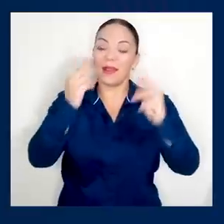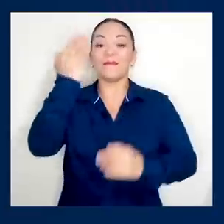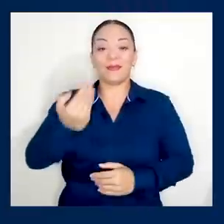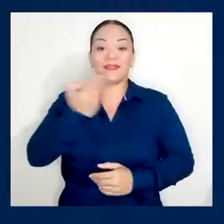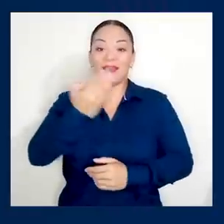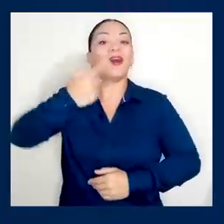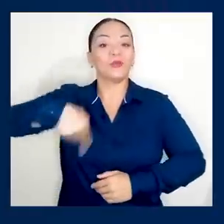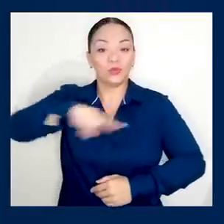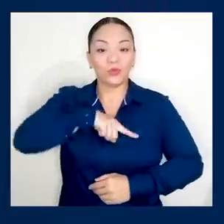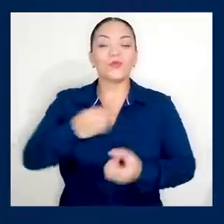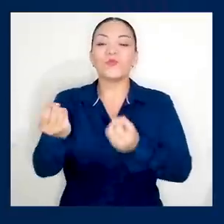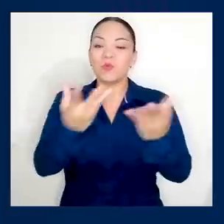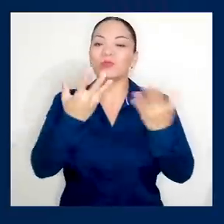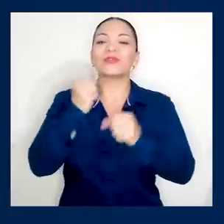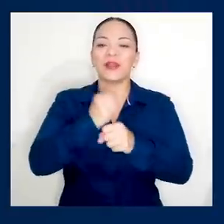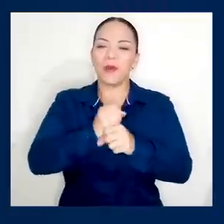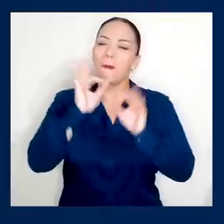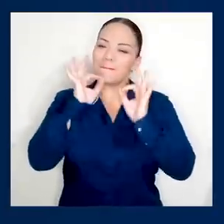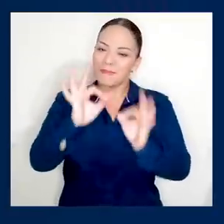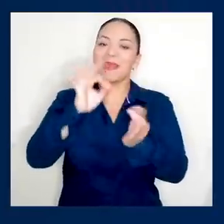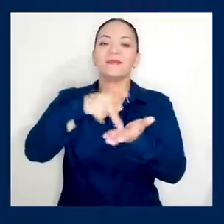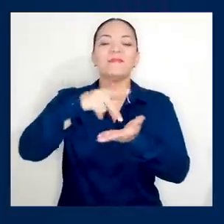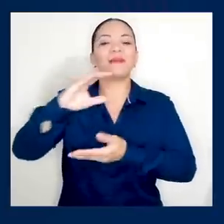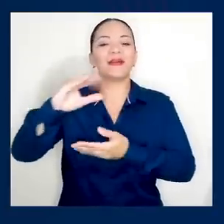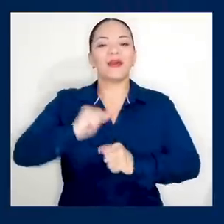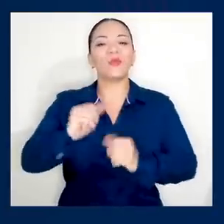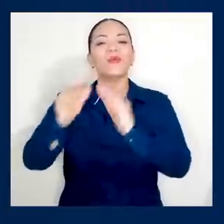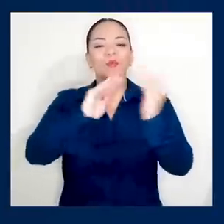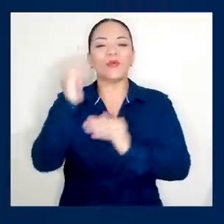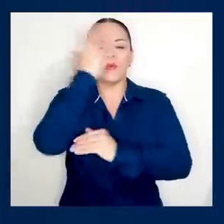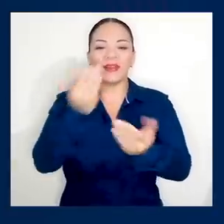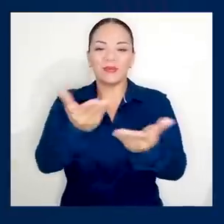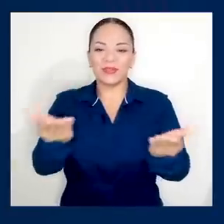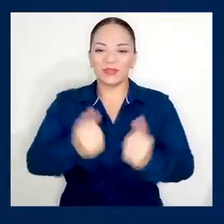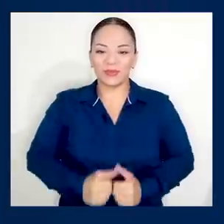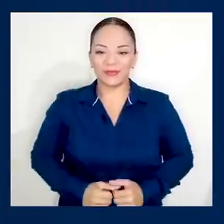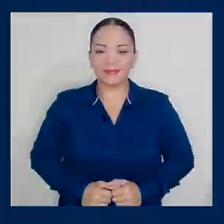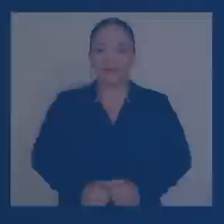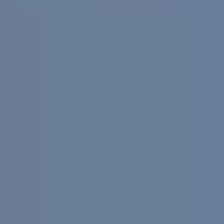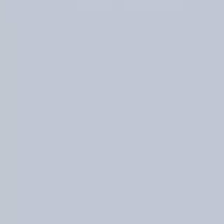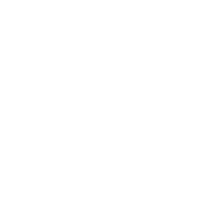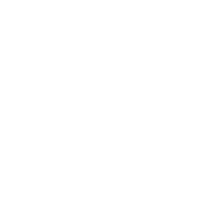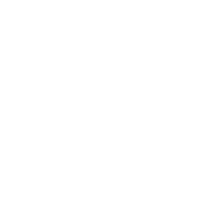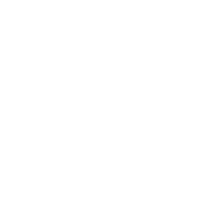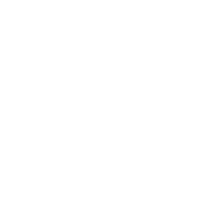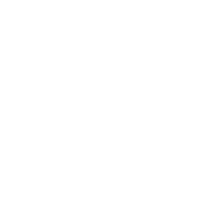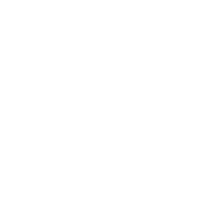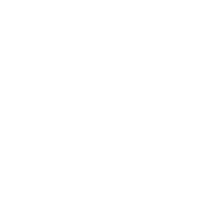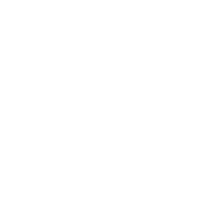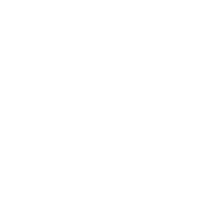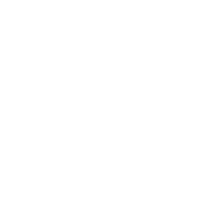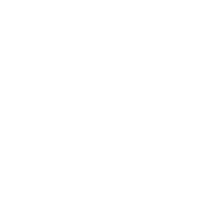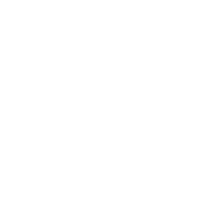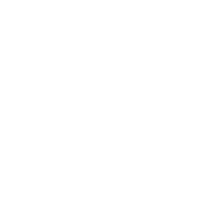nos bendiga con muchísimo trabajo, bien remunerado, para este pueblo maravilloso. Costa Rica tiene